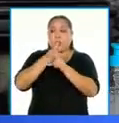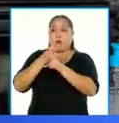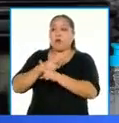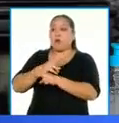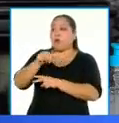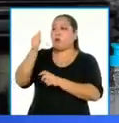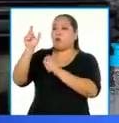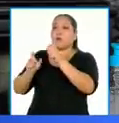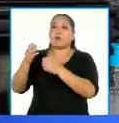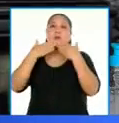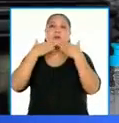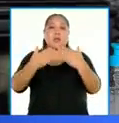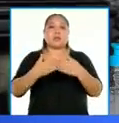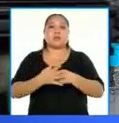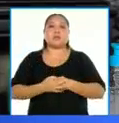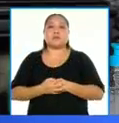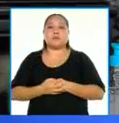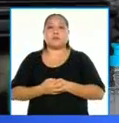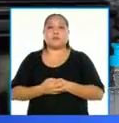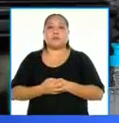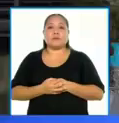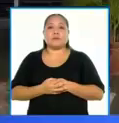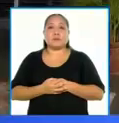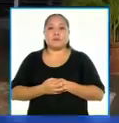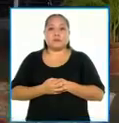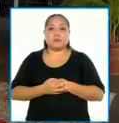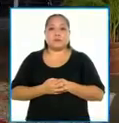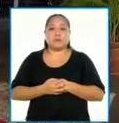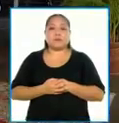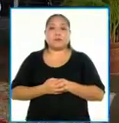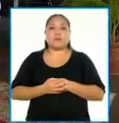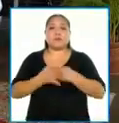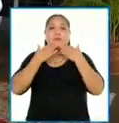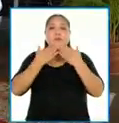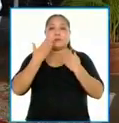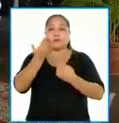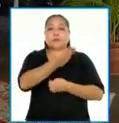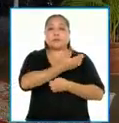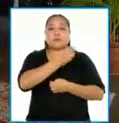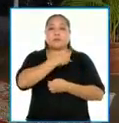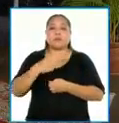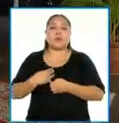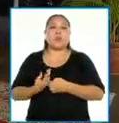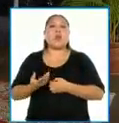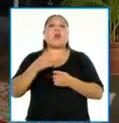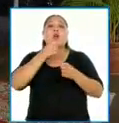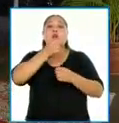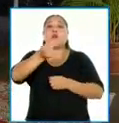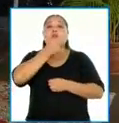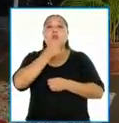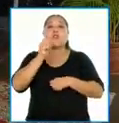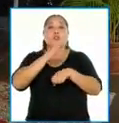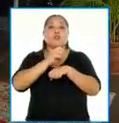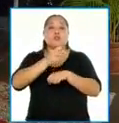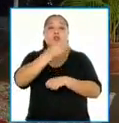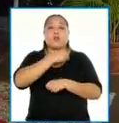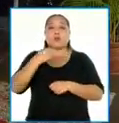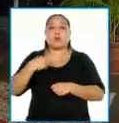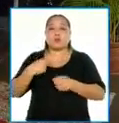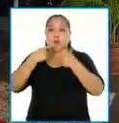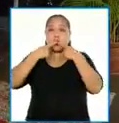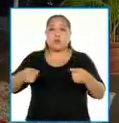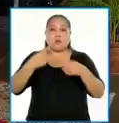de los demás. Muchas gracias. Bien, ha sido conferencia Muchas de prensa gracias, señores ministros. del Consejo de Ministros, donde se anunció